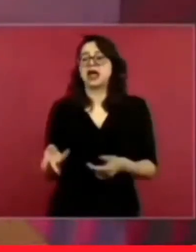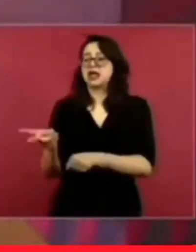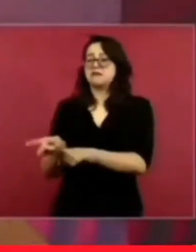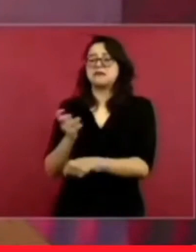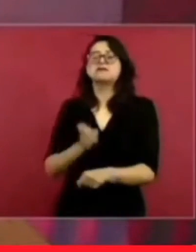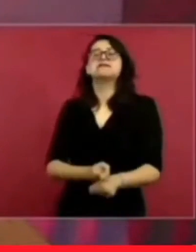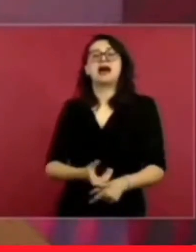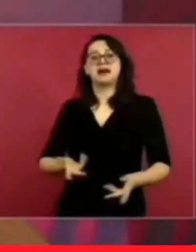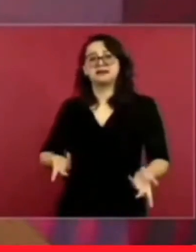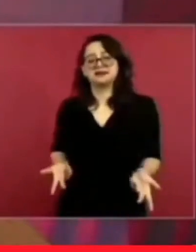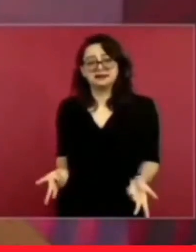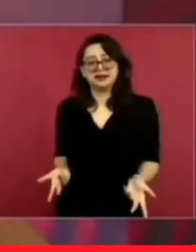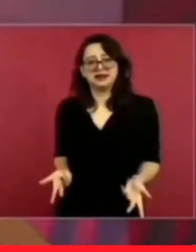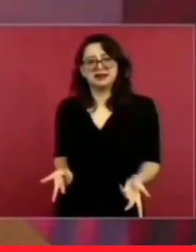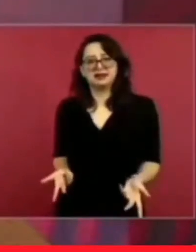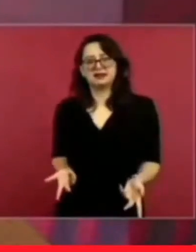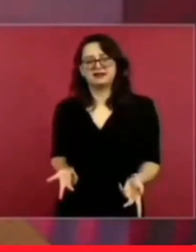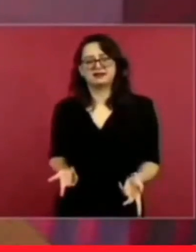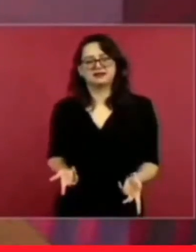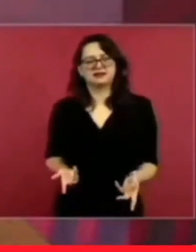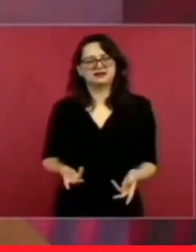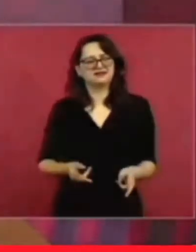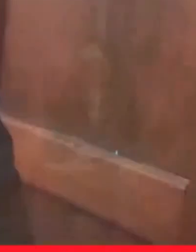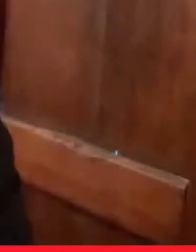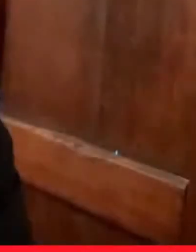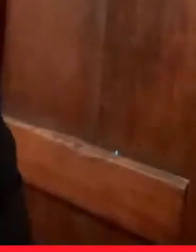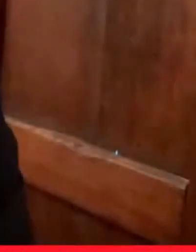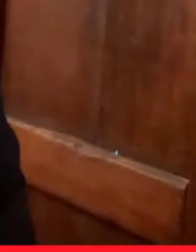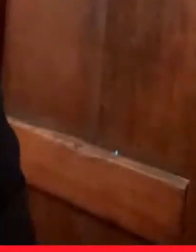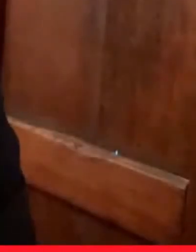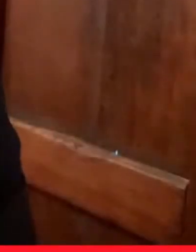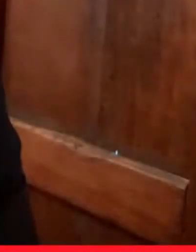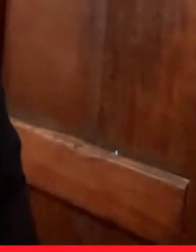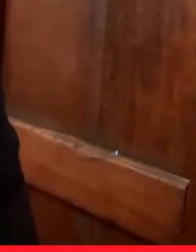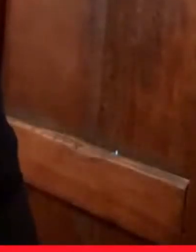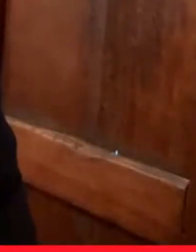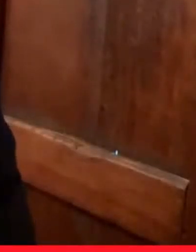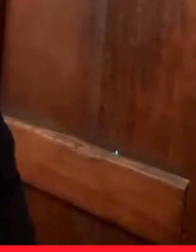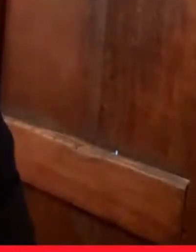Bueno, pues ahí está el presidente López Obrador